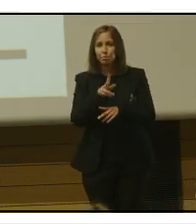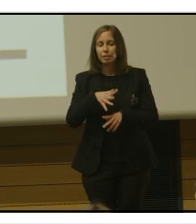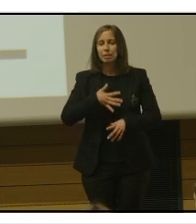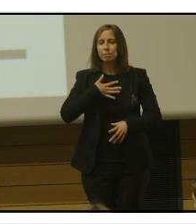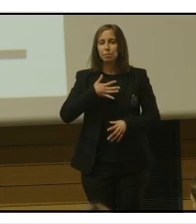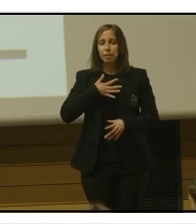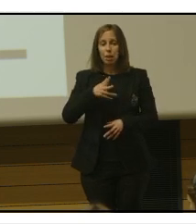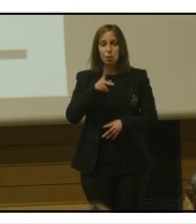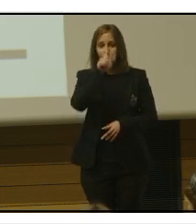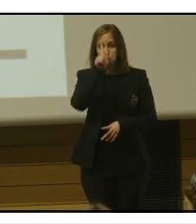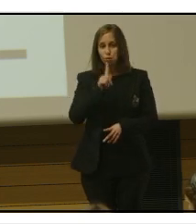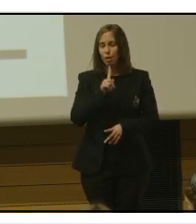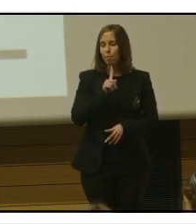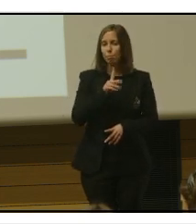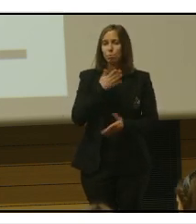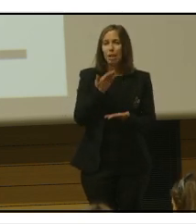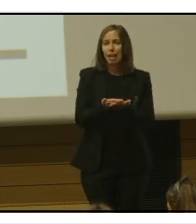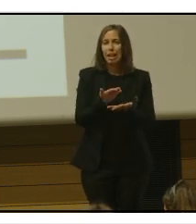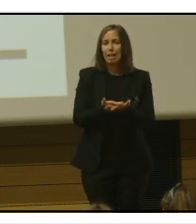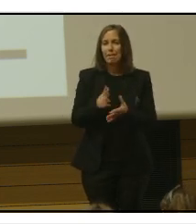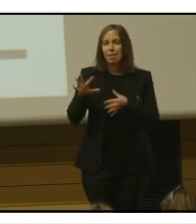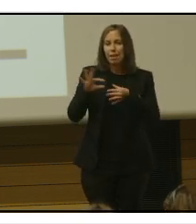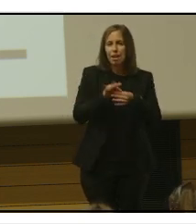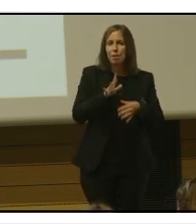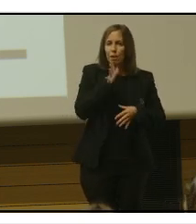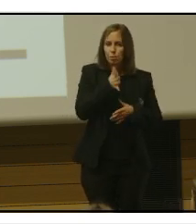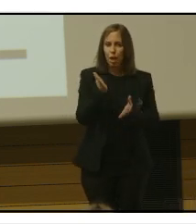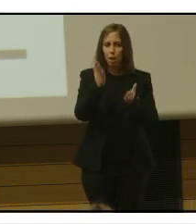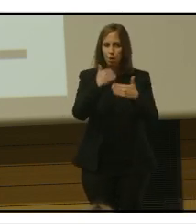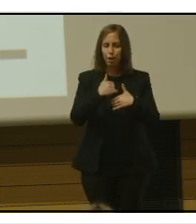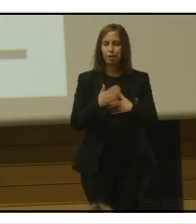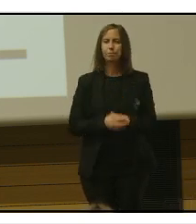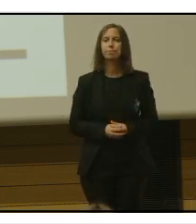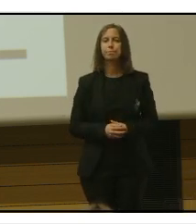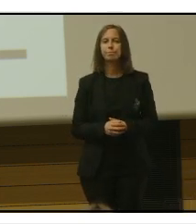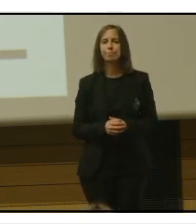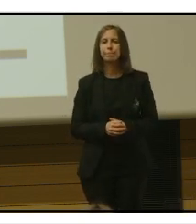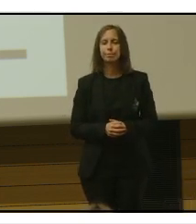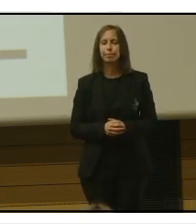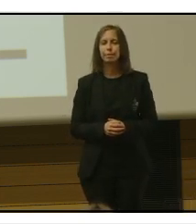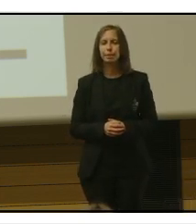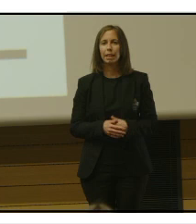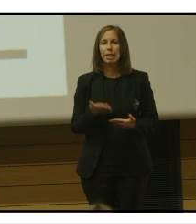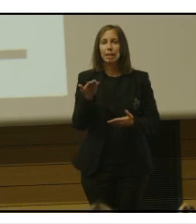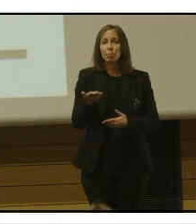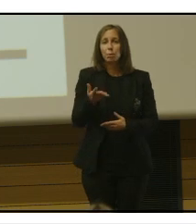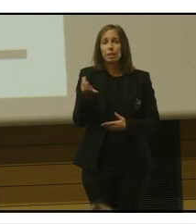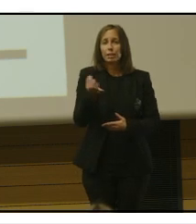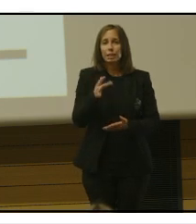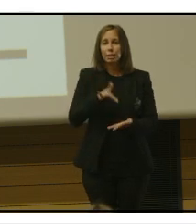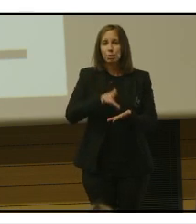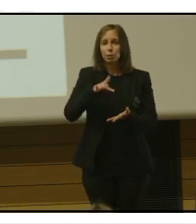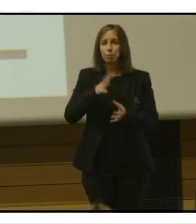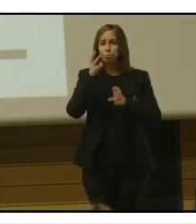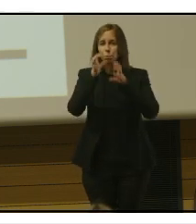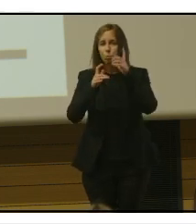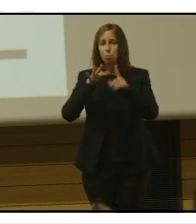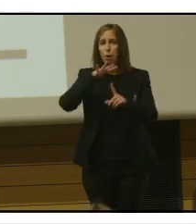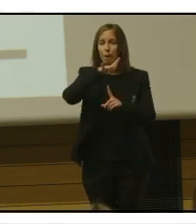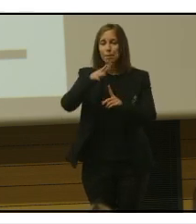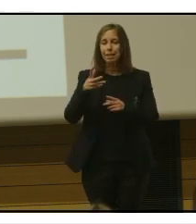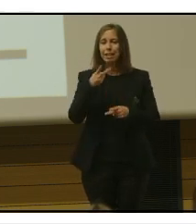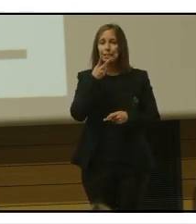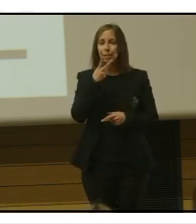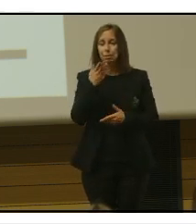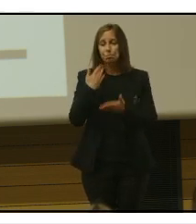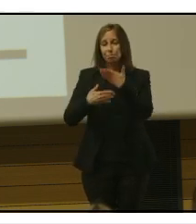porque hasta la fecha no hay evidencia de relación causal. ¿Qué es importante cuando hablamos de humo ambiental de tabaco? Os lo